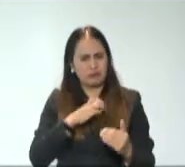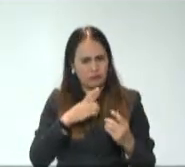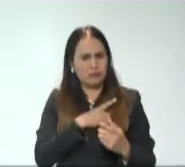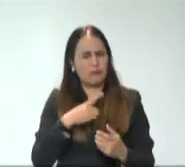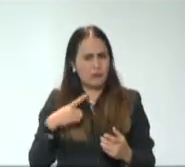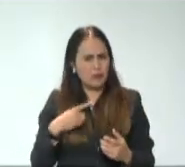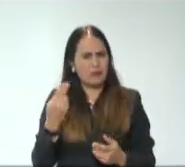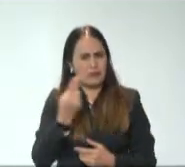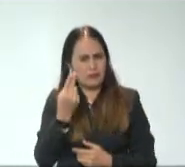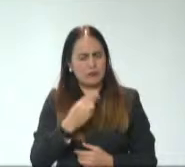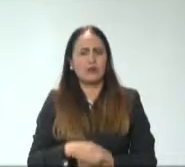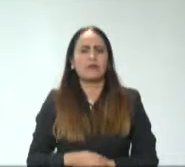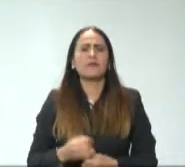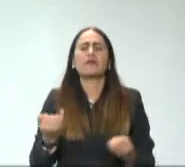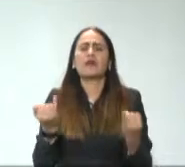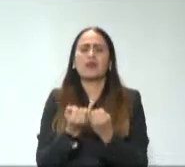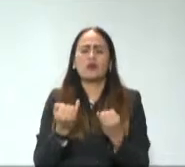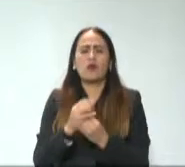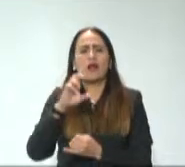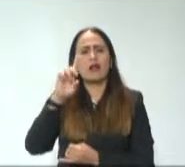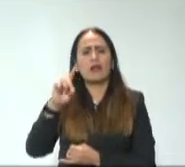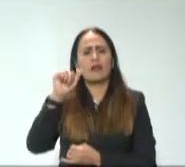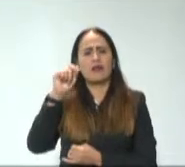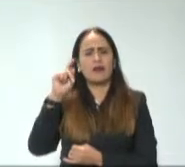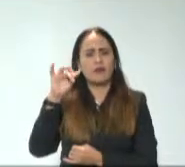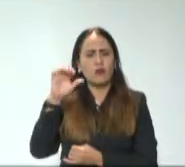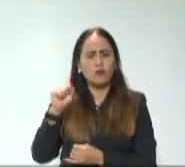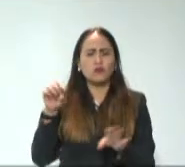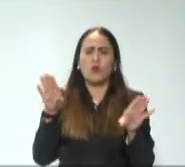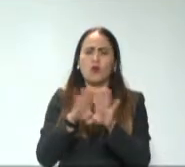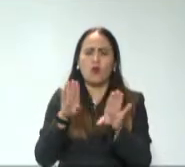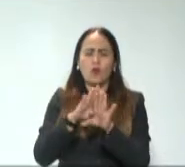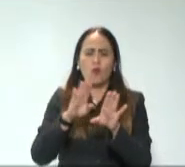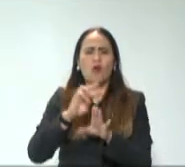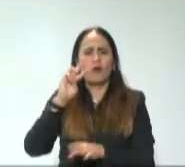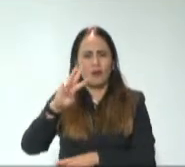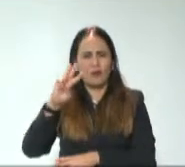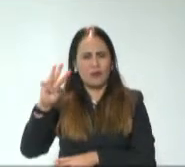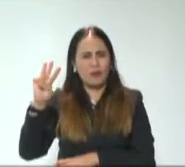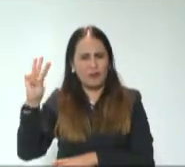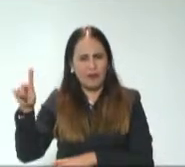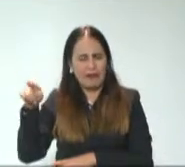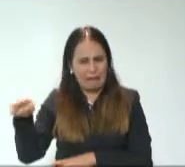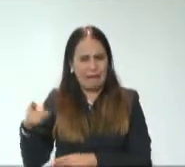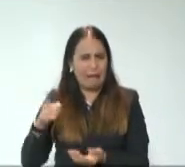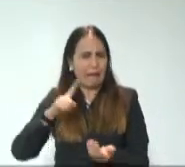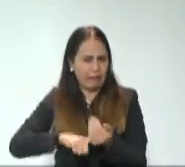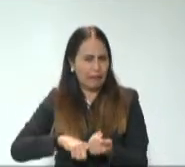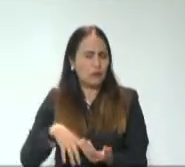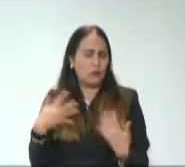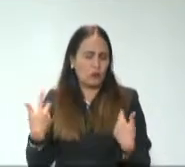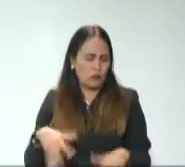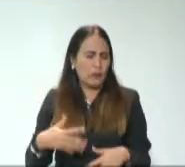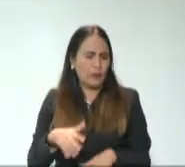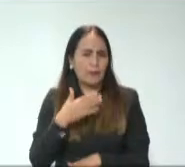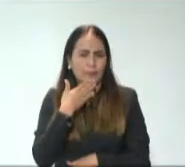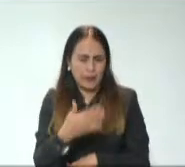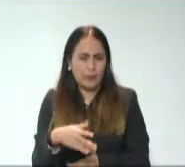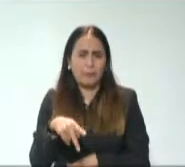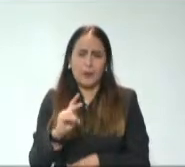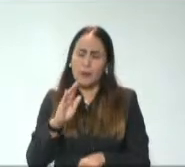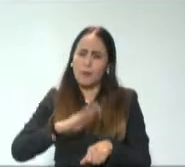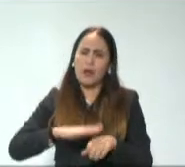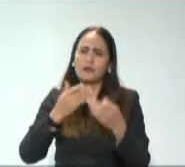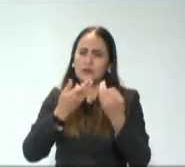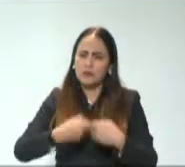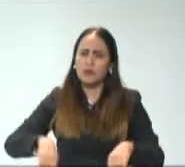muy importante el tema de manejo de datos a través de estas tecnologías de la información pero sobre todo sobre todo y lo más